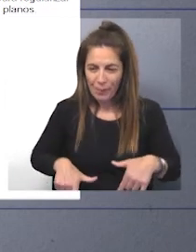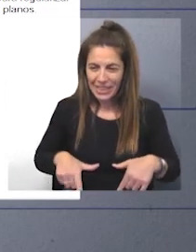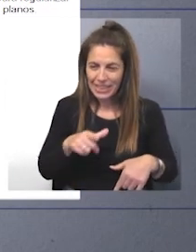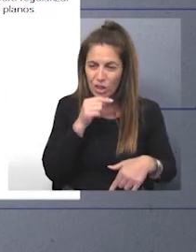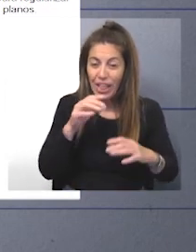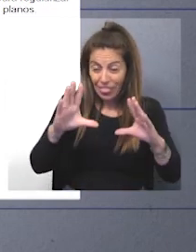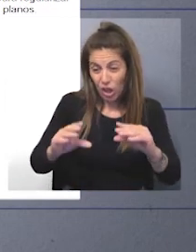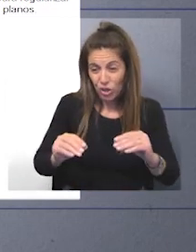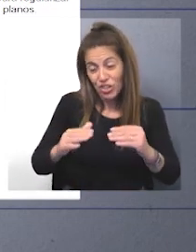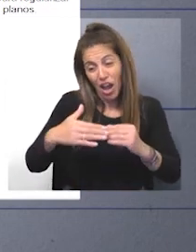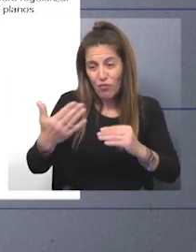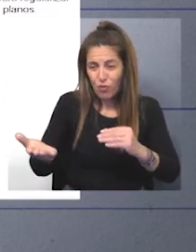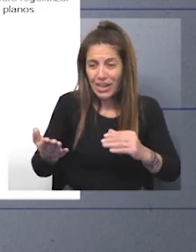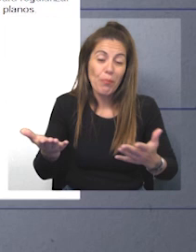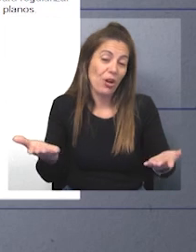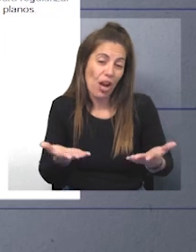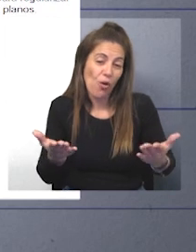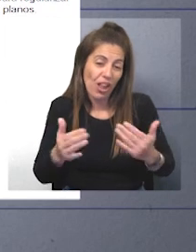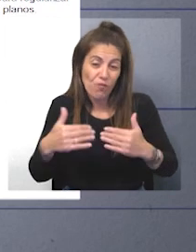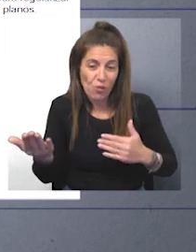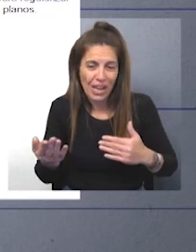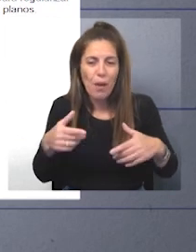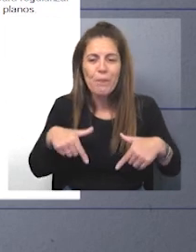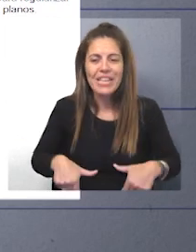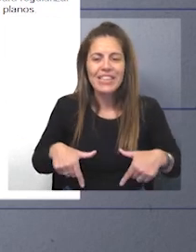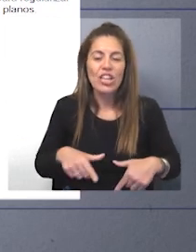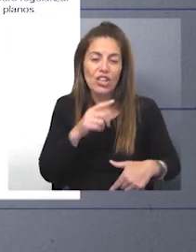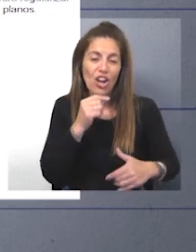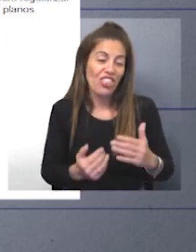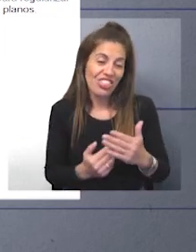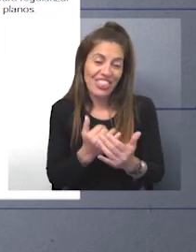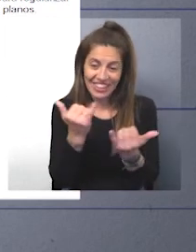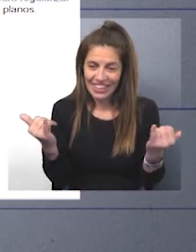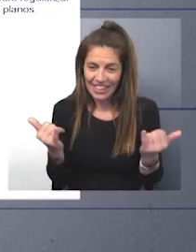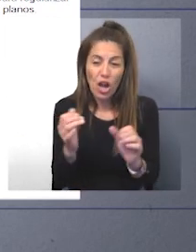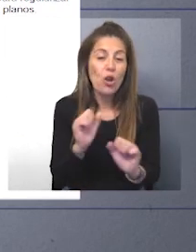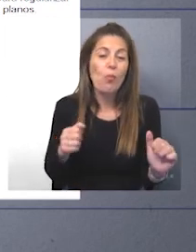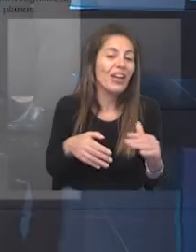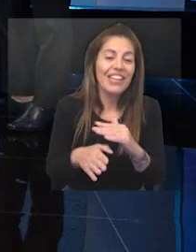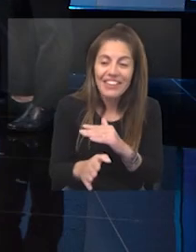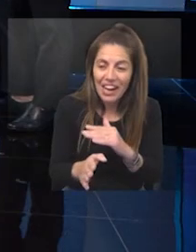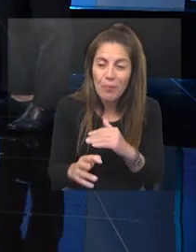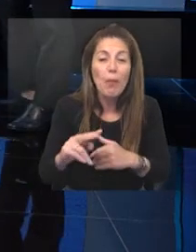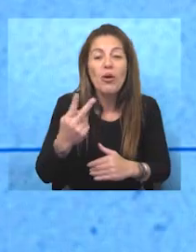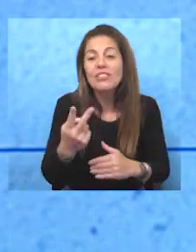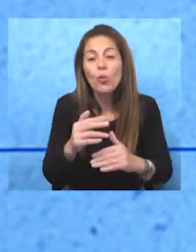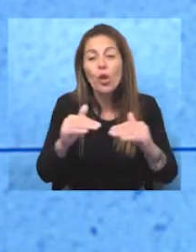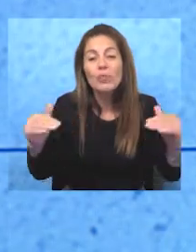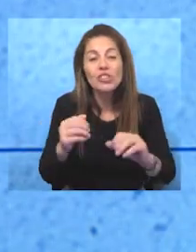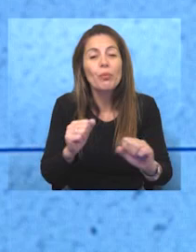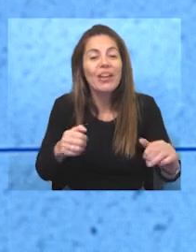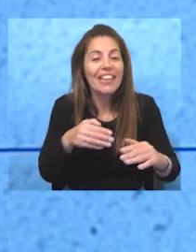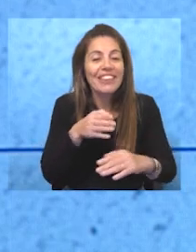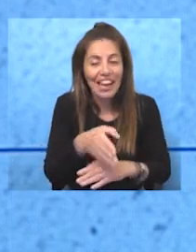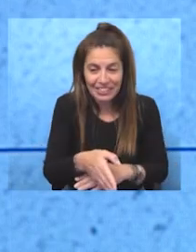de noche que queda fuera por el momento y Ministerio del interior de día porque todavía no pueden entrar vamos a ver si en el segundo piso se puede entrar